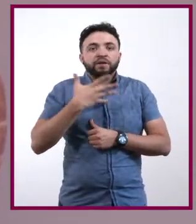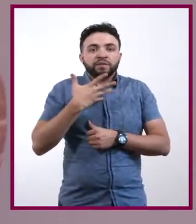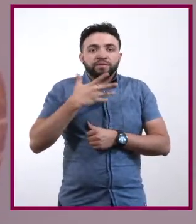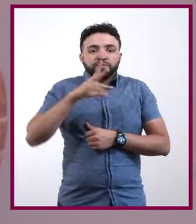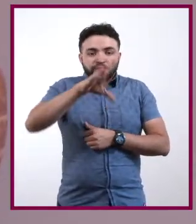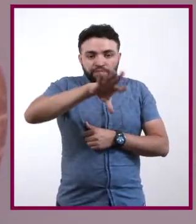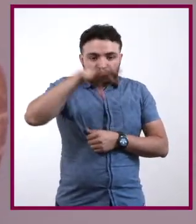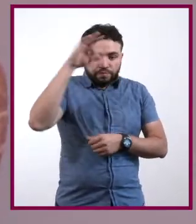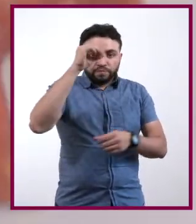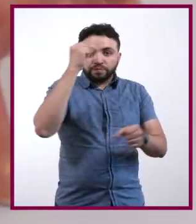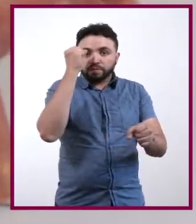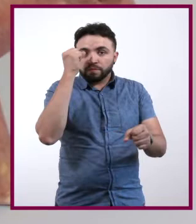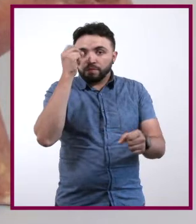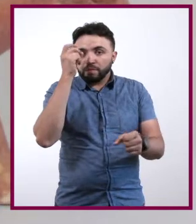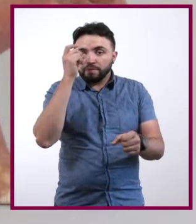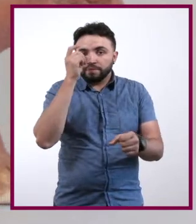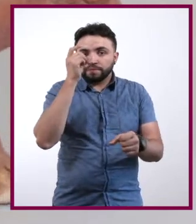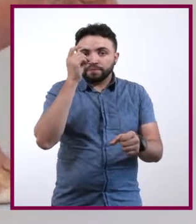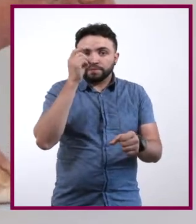encontrar